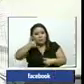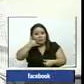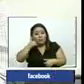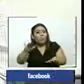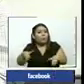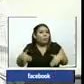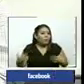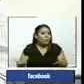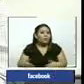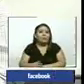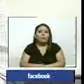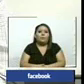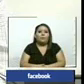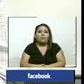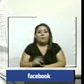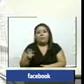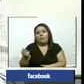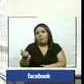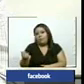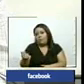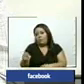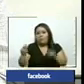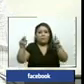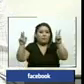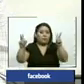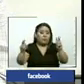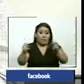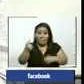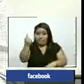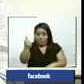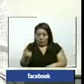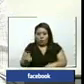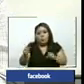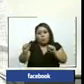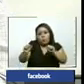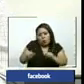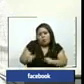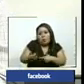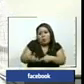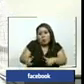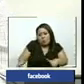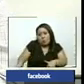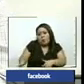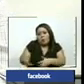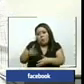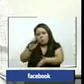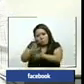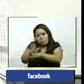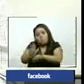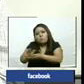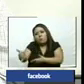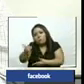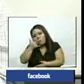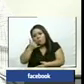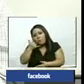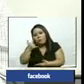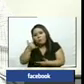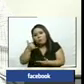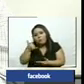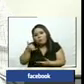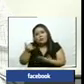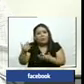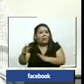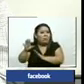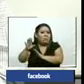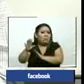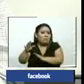las condiciones macroeconómicas en el cual el usuario puede tener mayor libertad de acceder a un terminal y a un